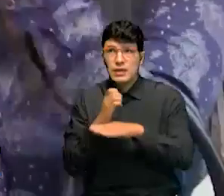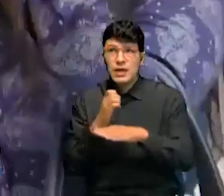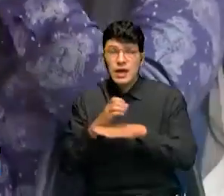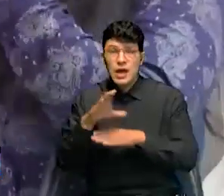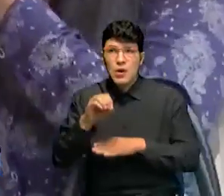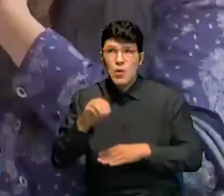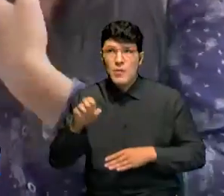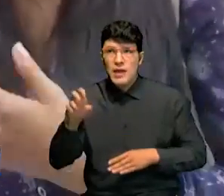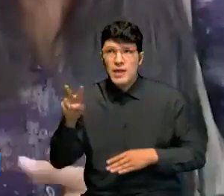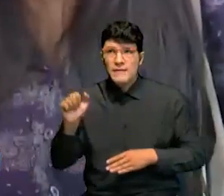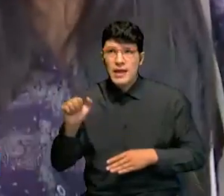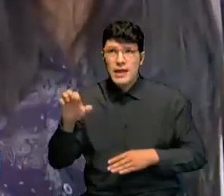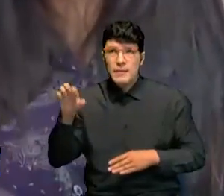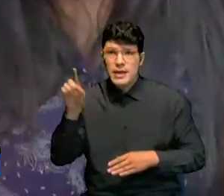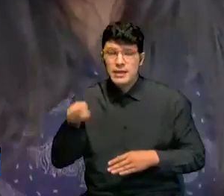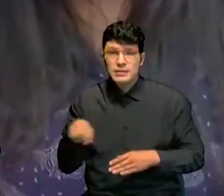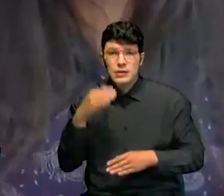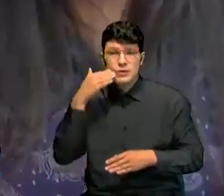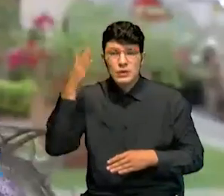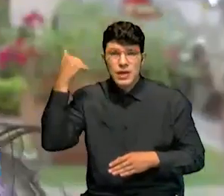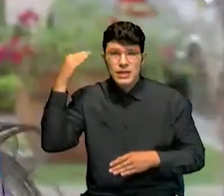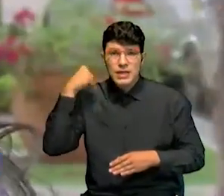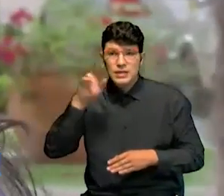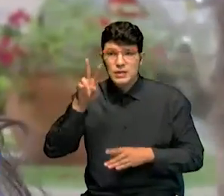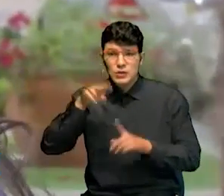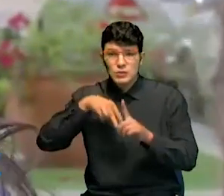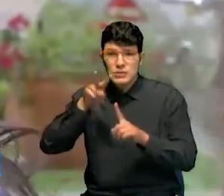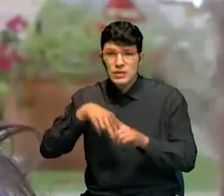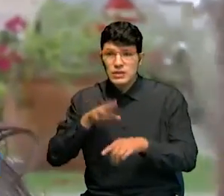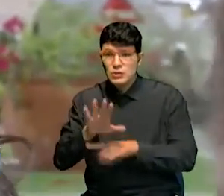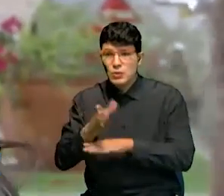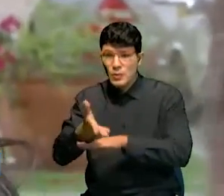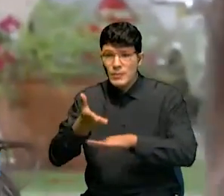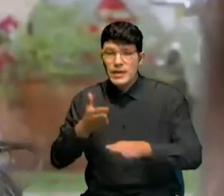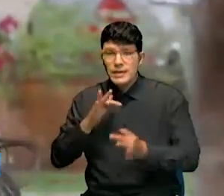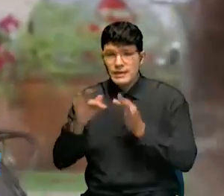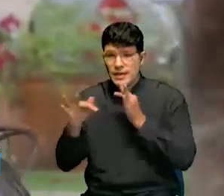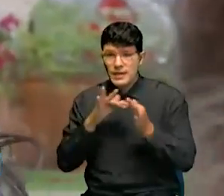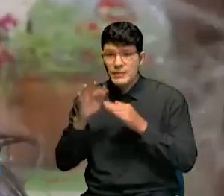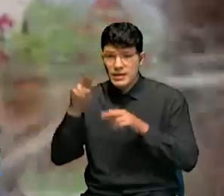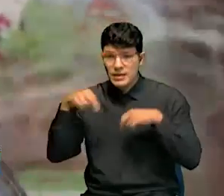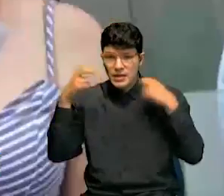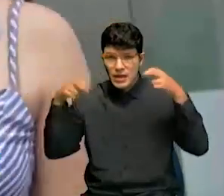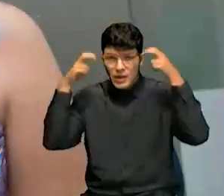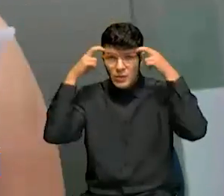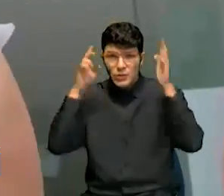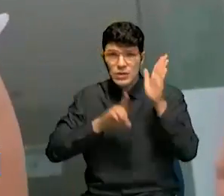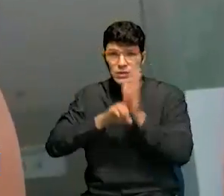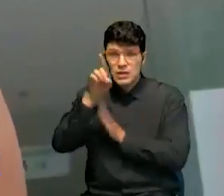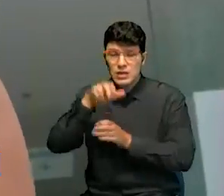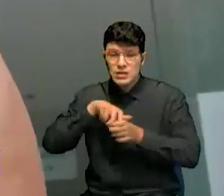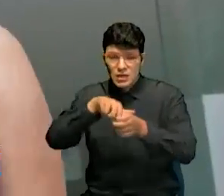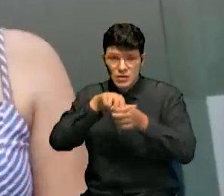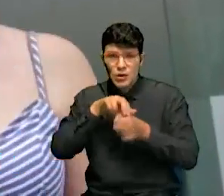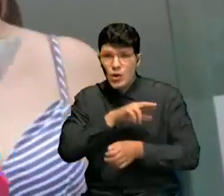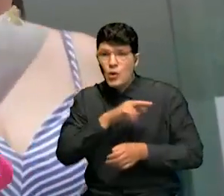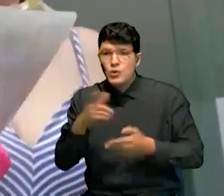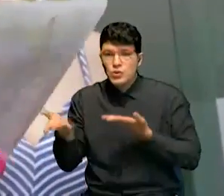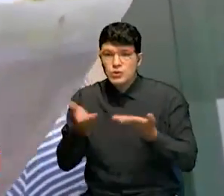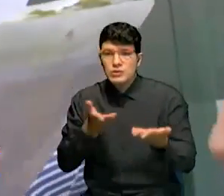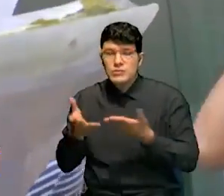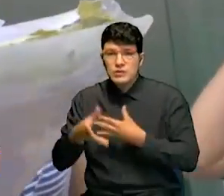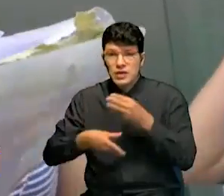ips hace más de dos meses se están solicitando terapias de neurodesarrollo transporte y otros servicios requeridos